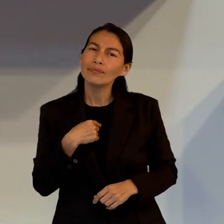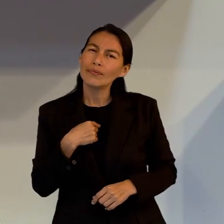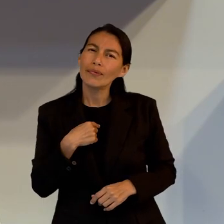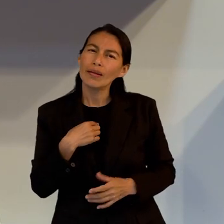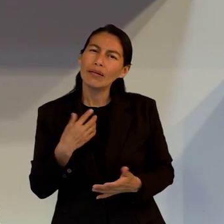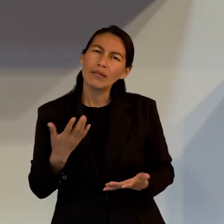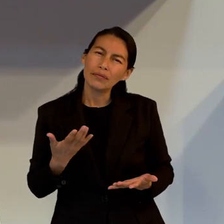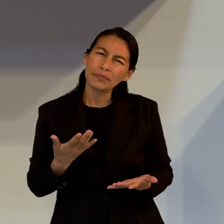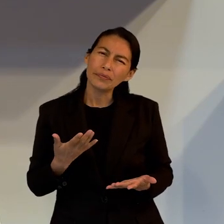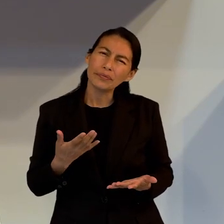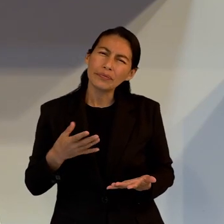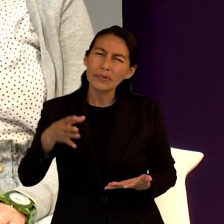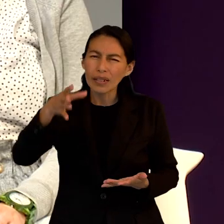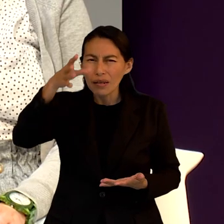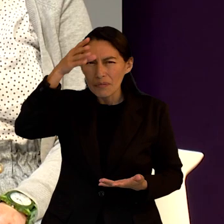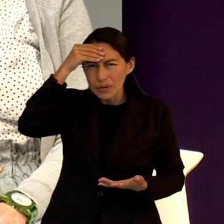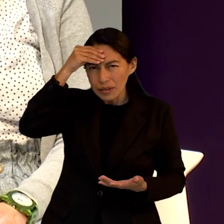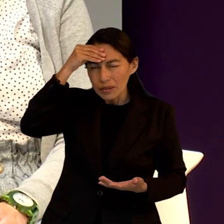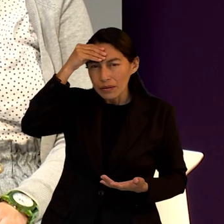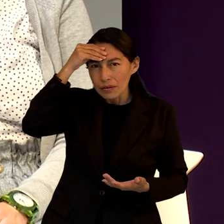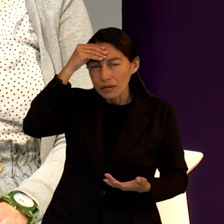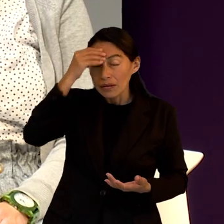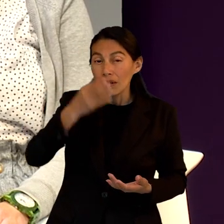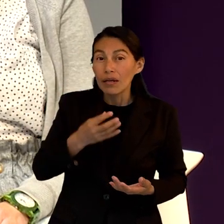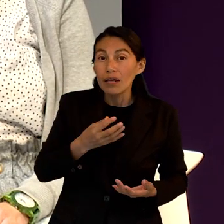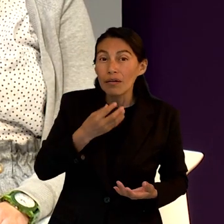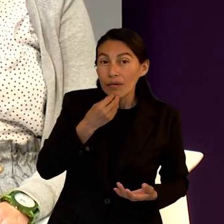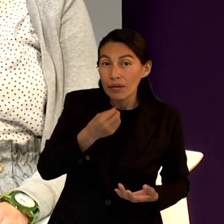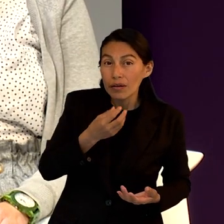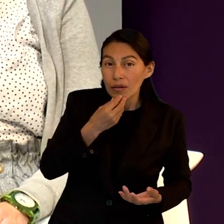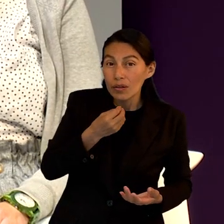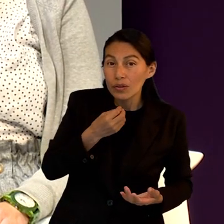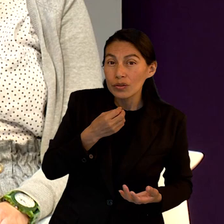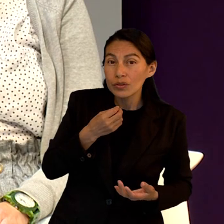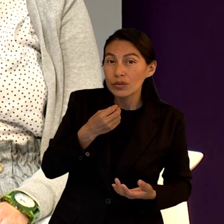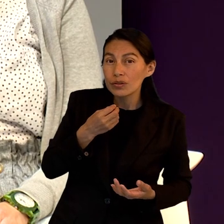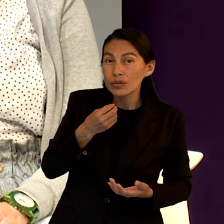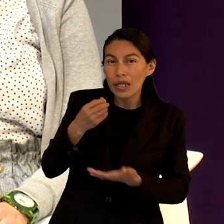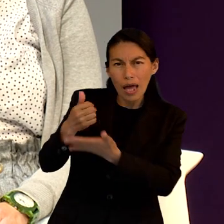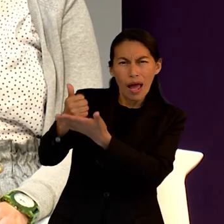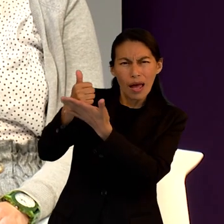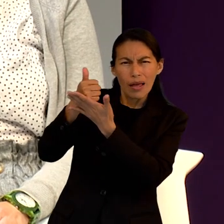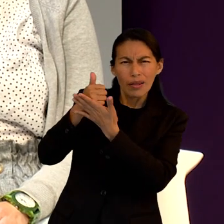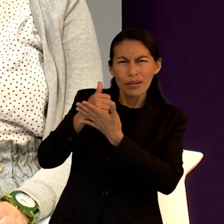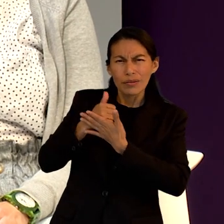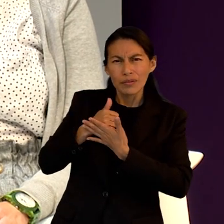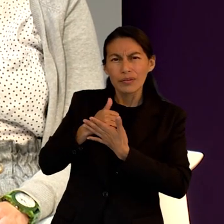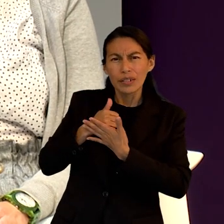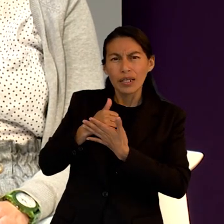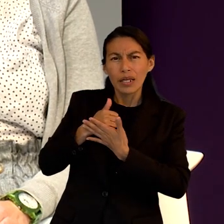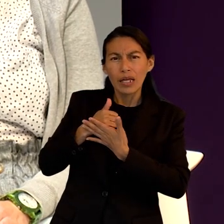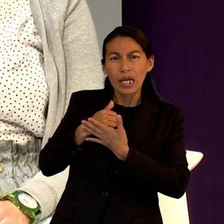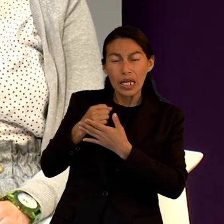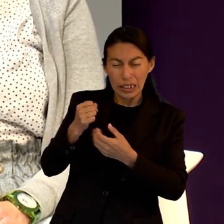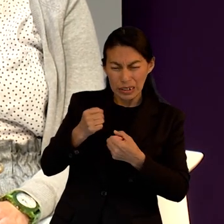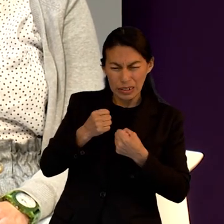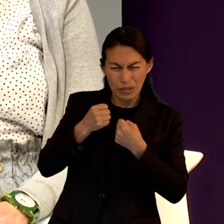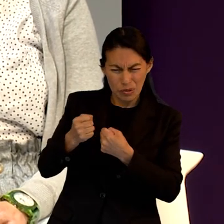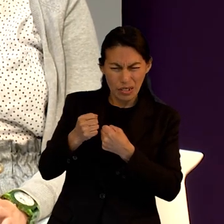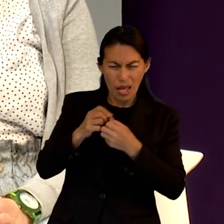para terminar yo aquí he aprendido que hebreos nos ayuda a comprender